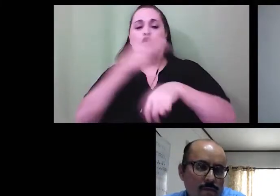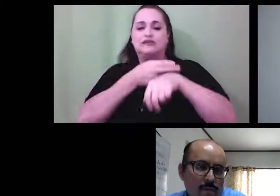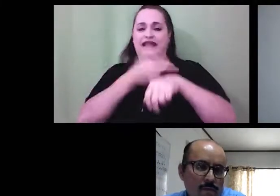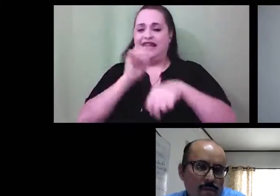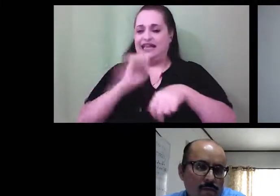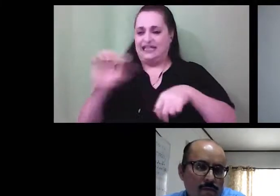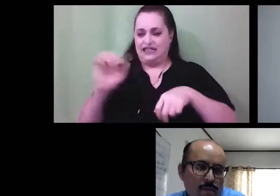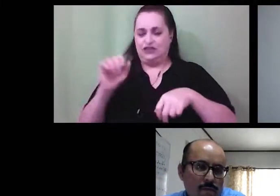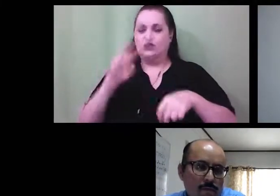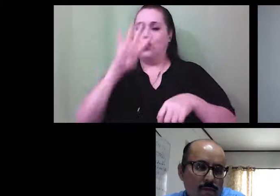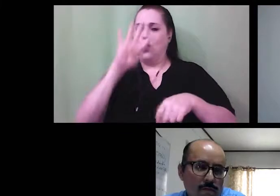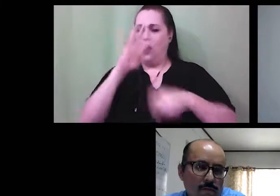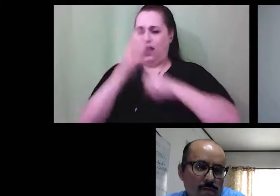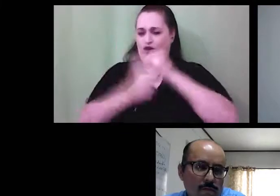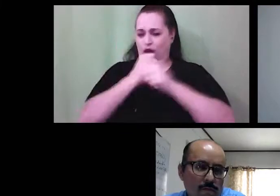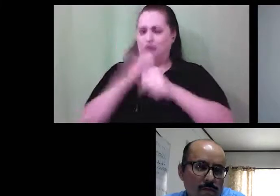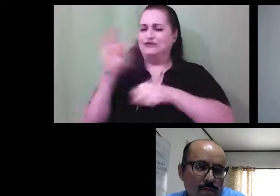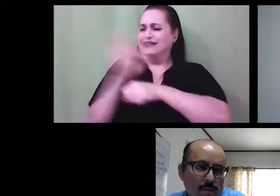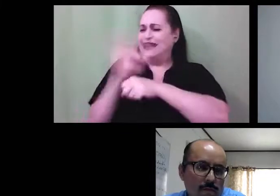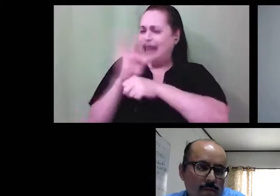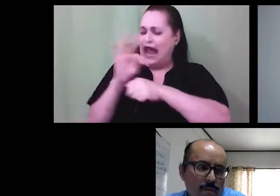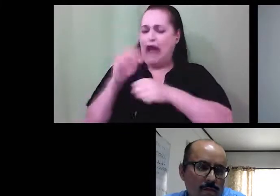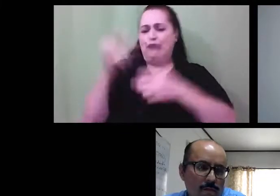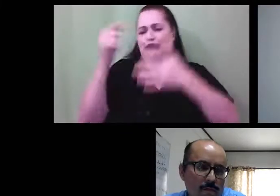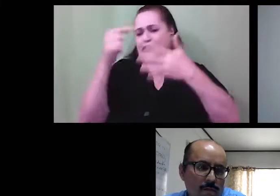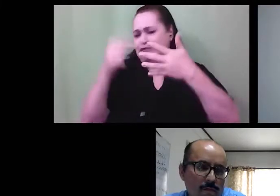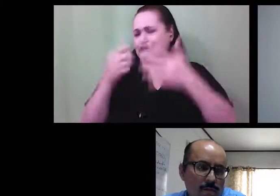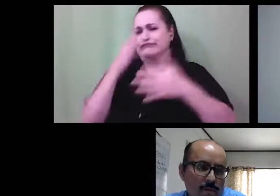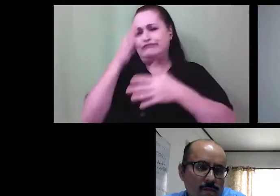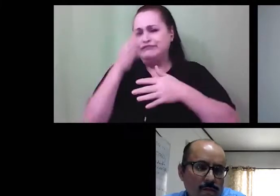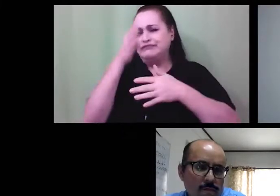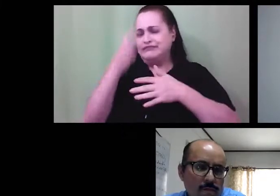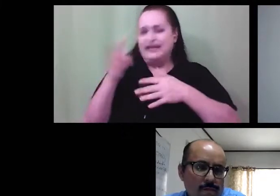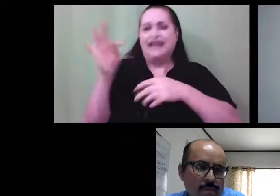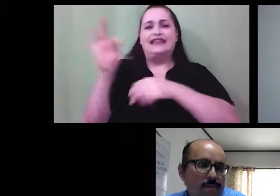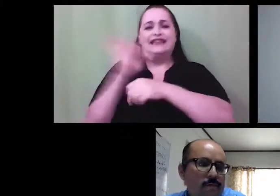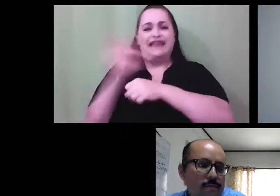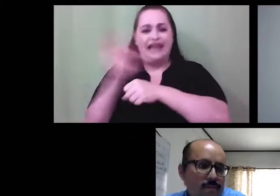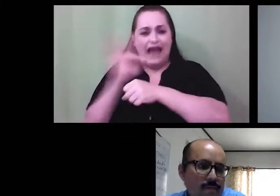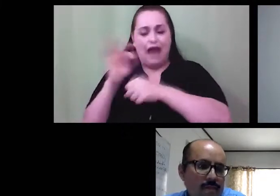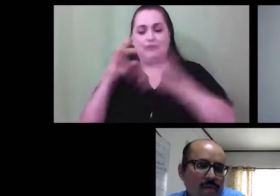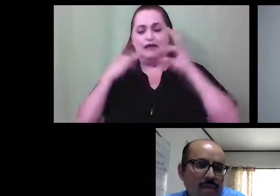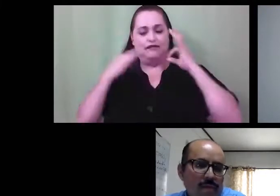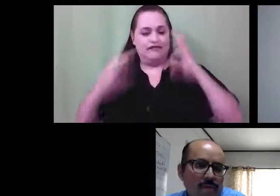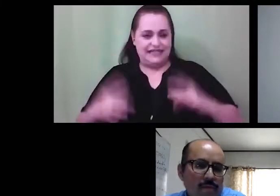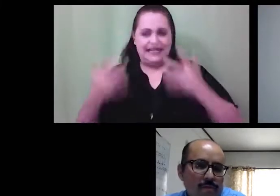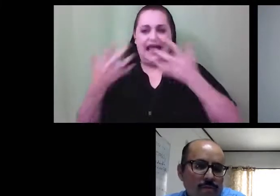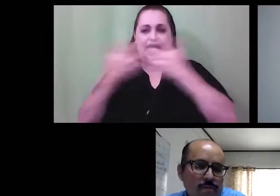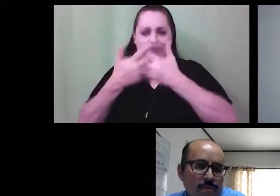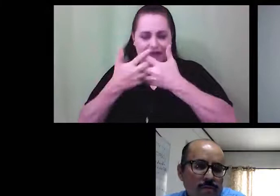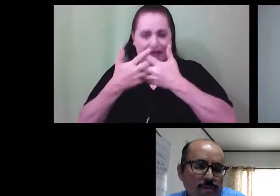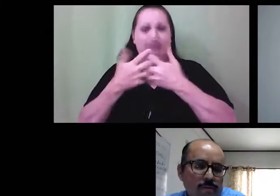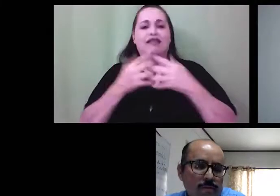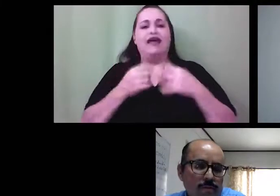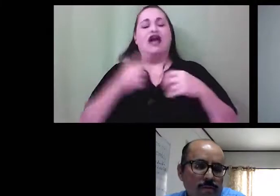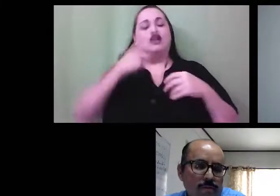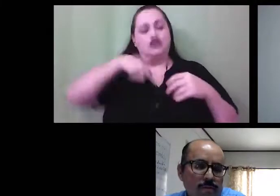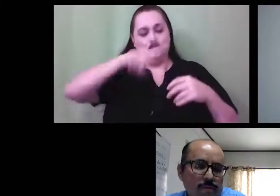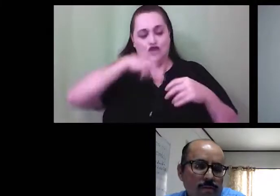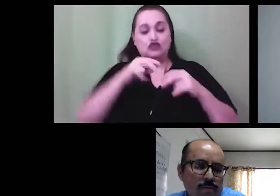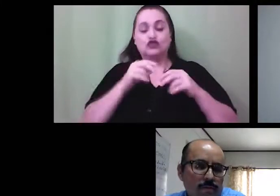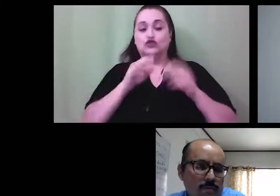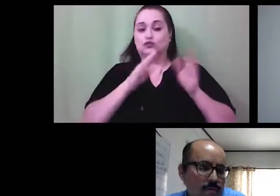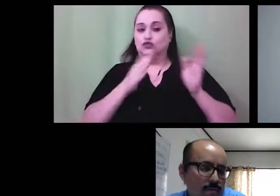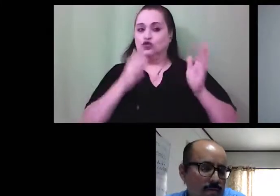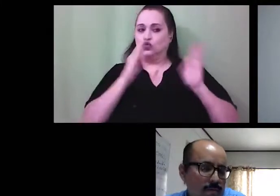4 años a todas las terapias que había, en cuanto a terapia física adaptada, así que nos ubicaron muy